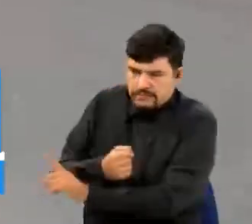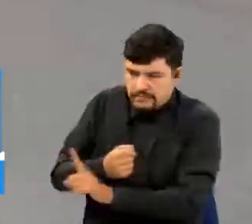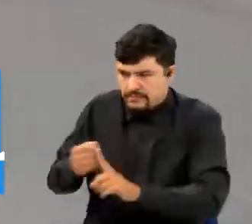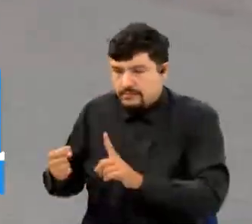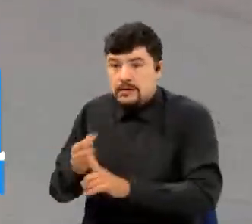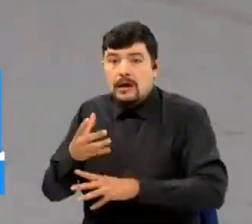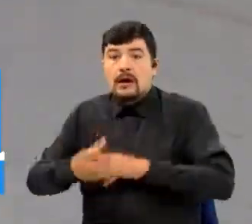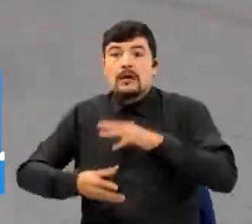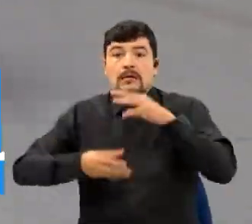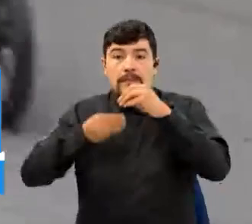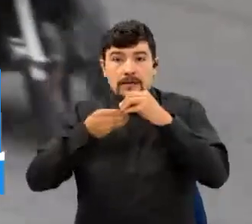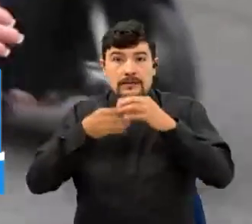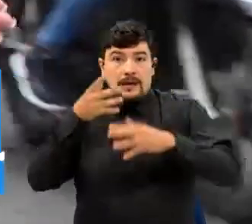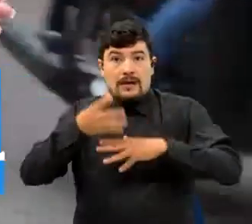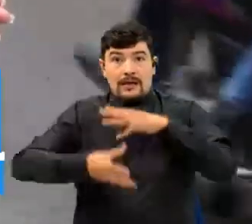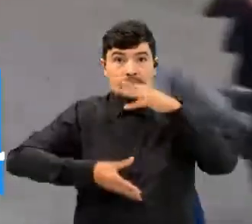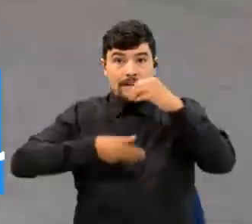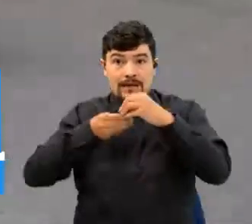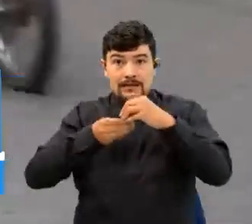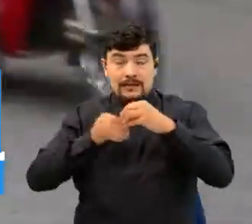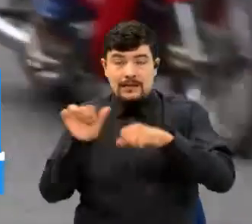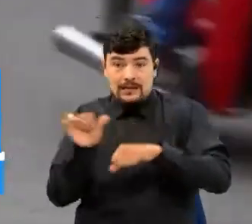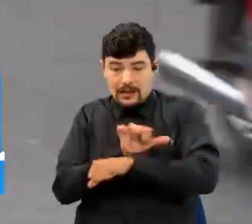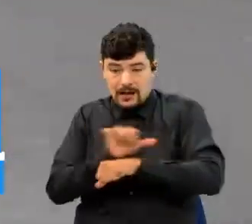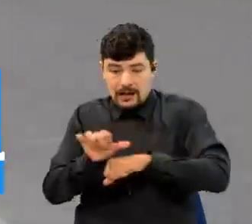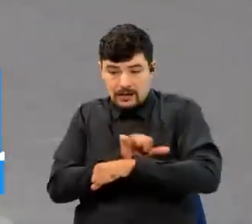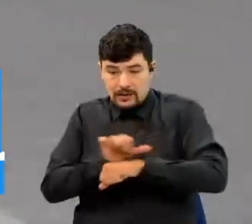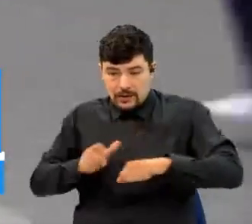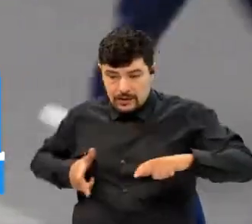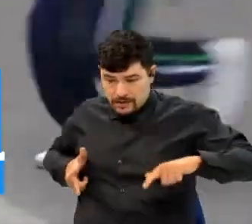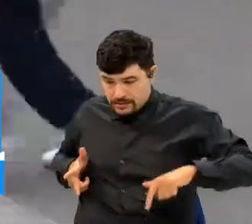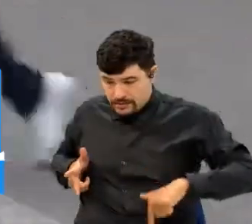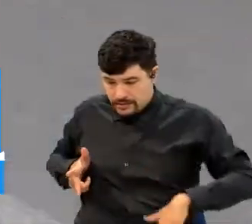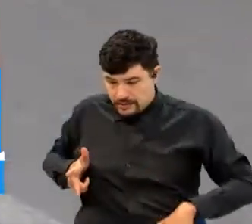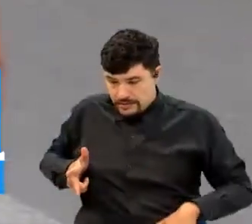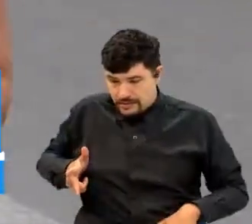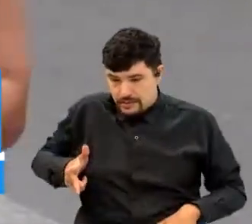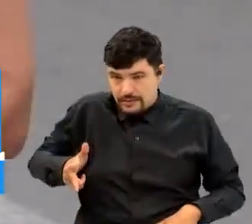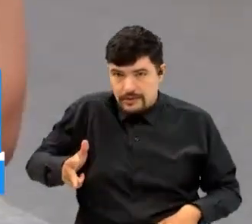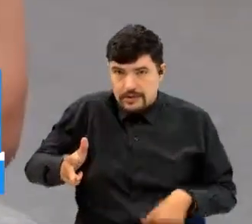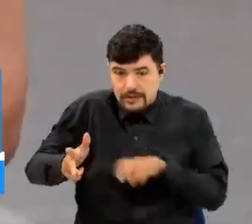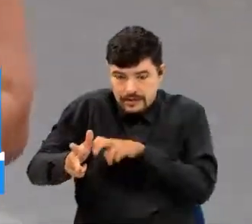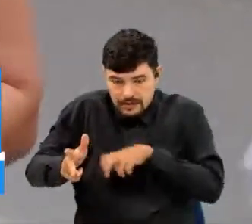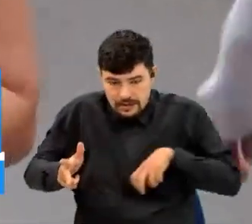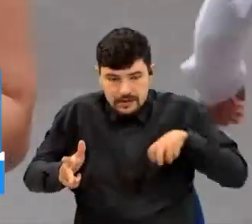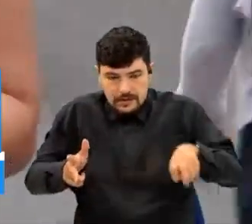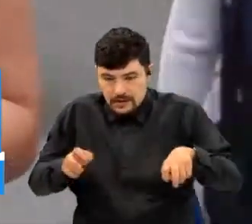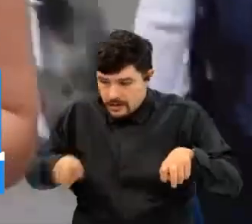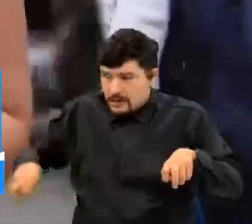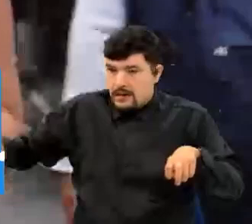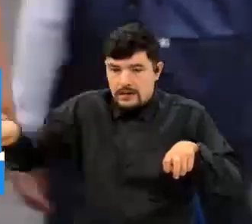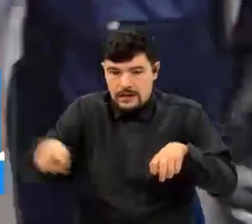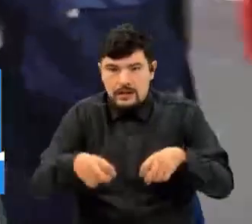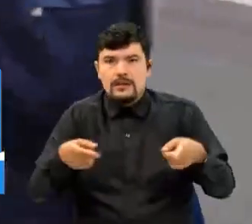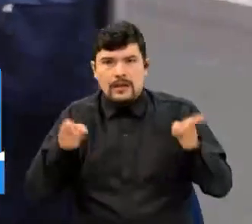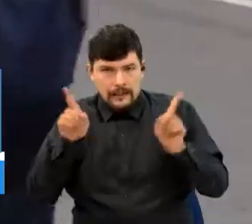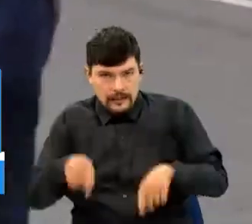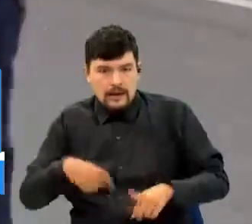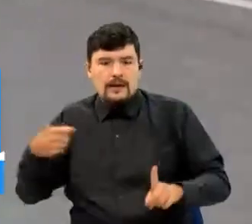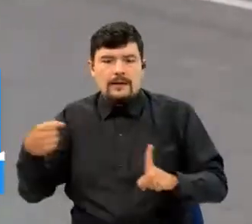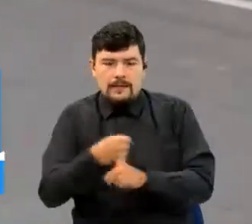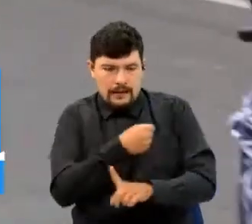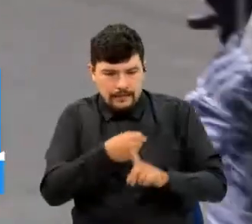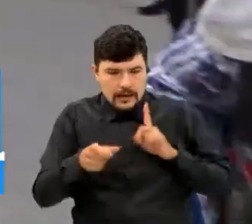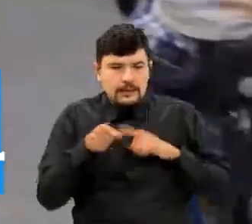un vehículo quien venía en contravía. El conductor y el pasajero se bajan y también al parecer participan de